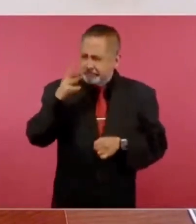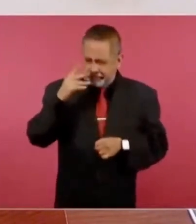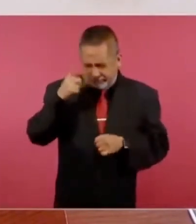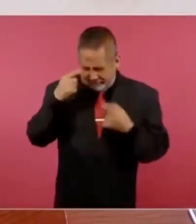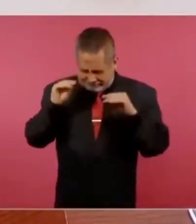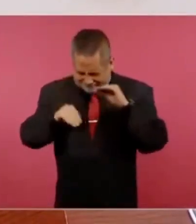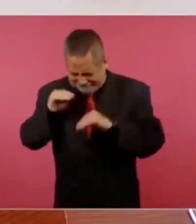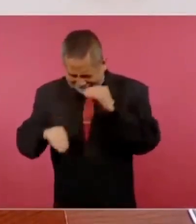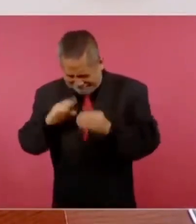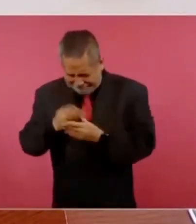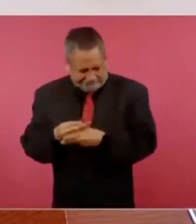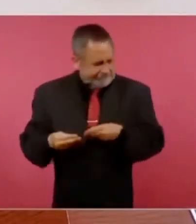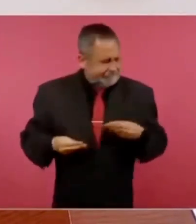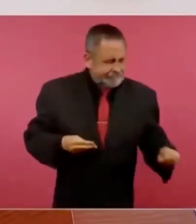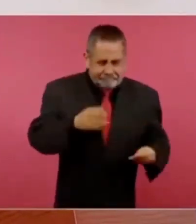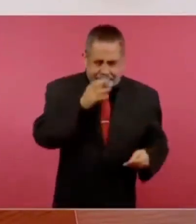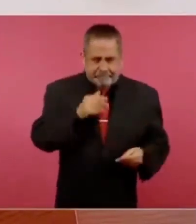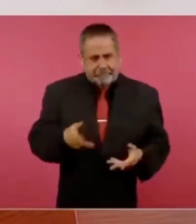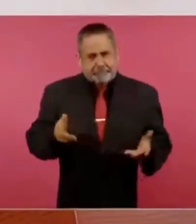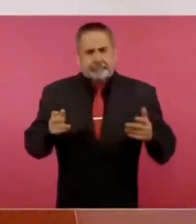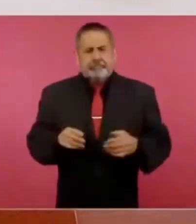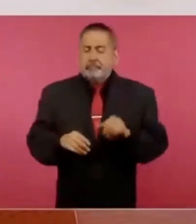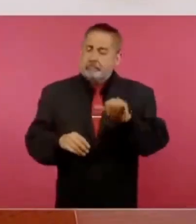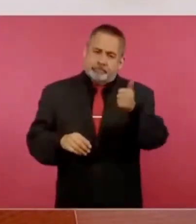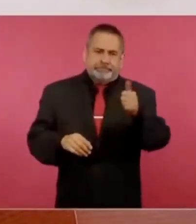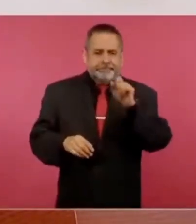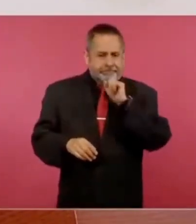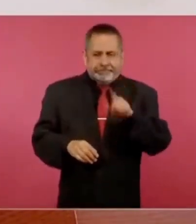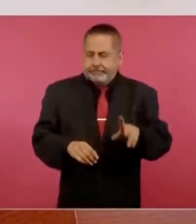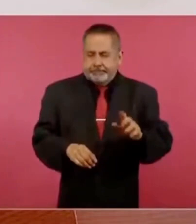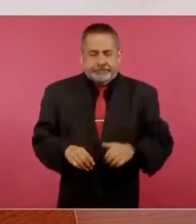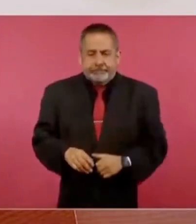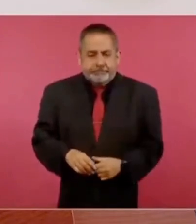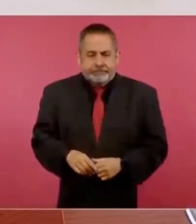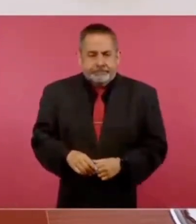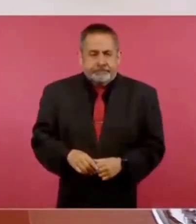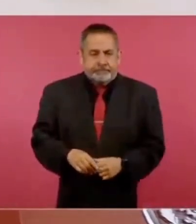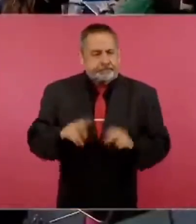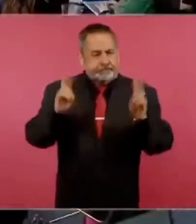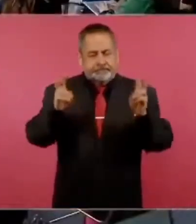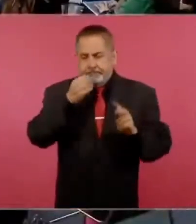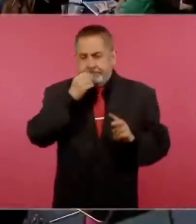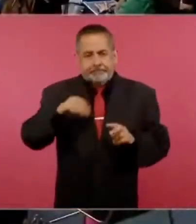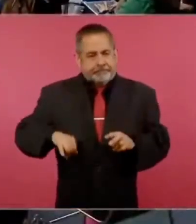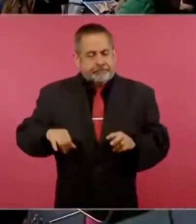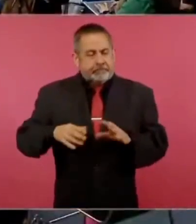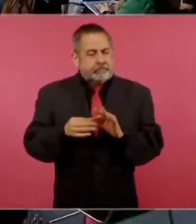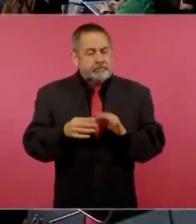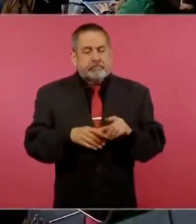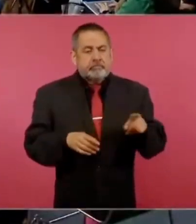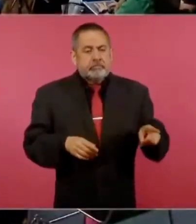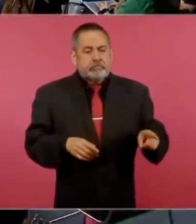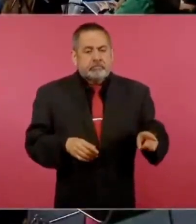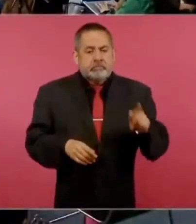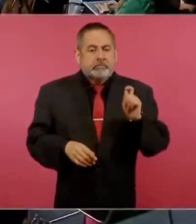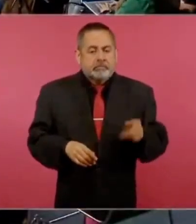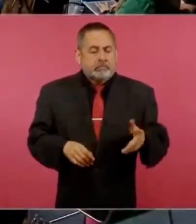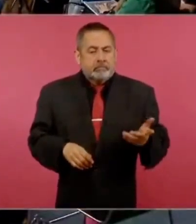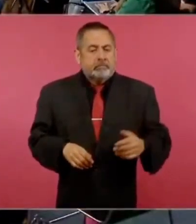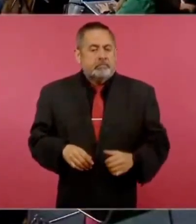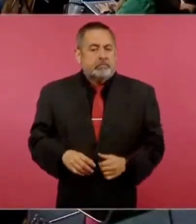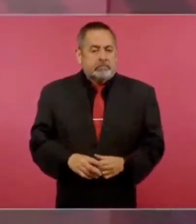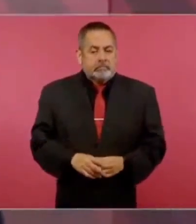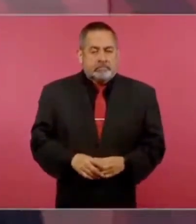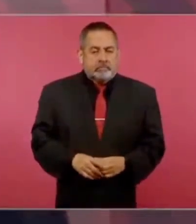Bueno, lo otro que también es un tema de investigación es